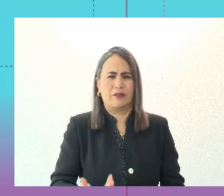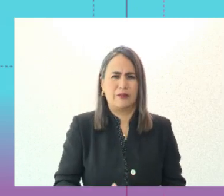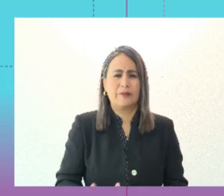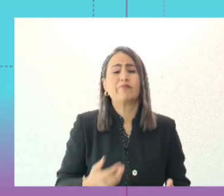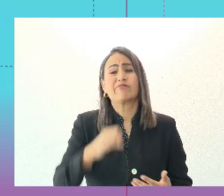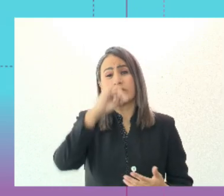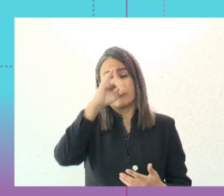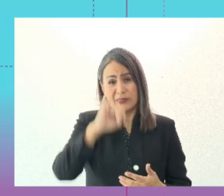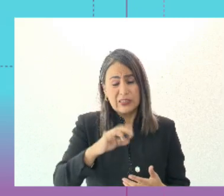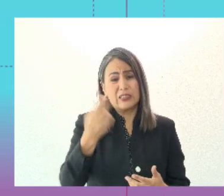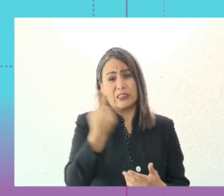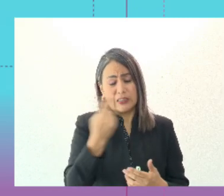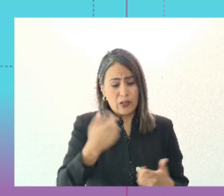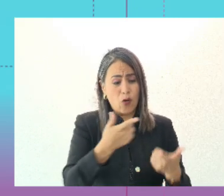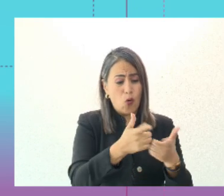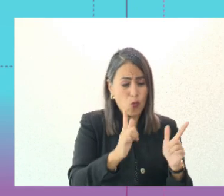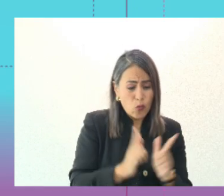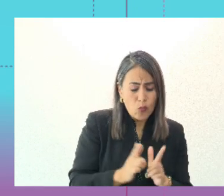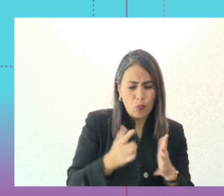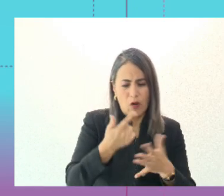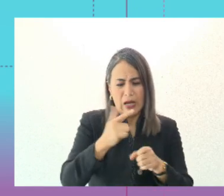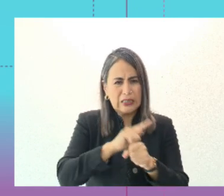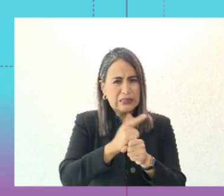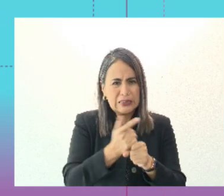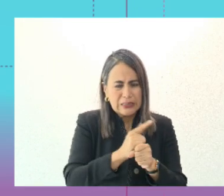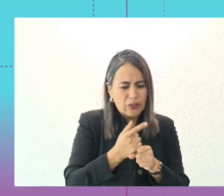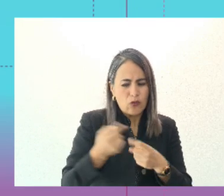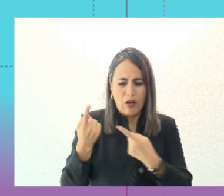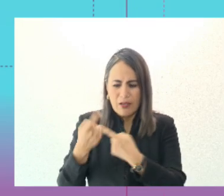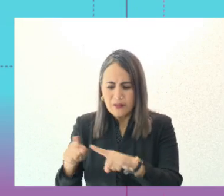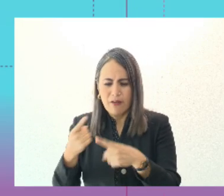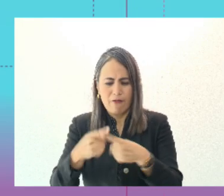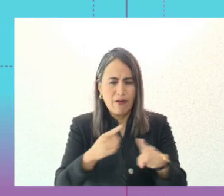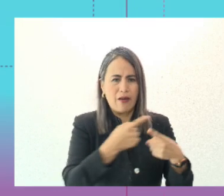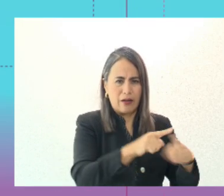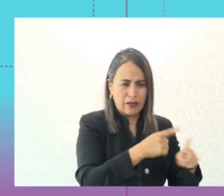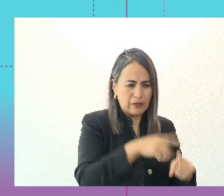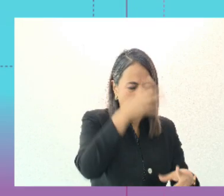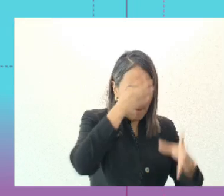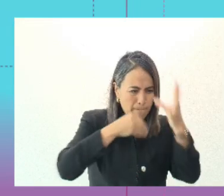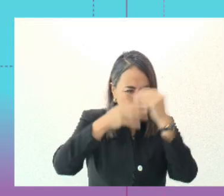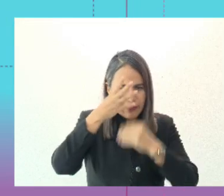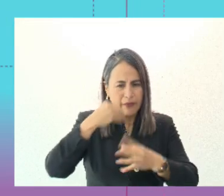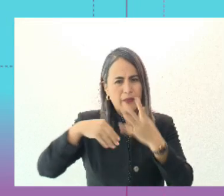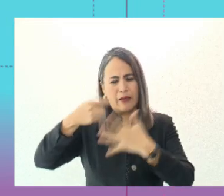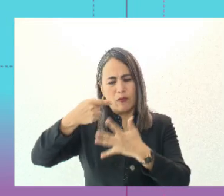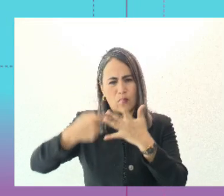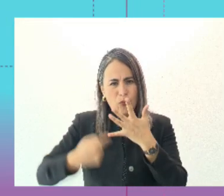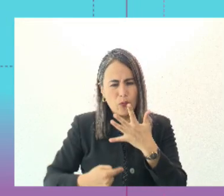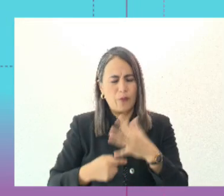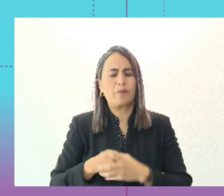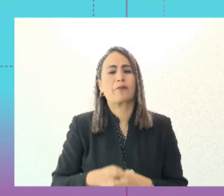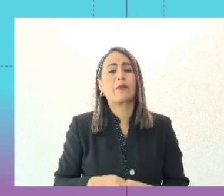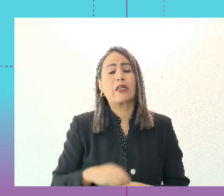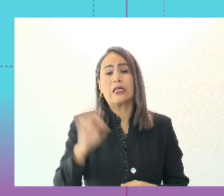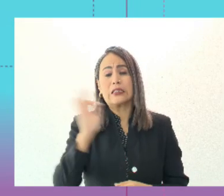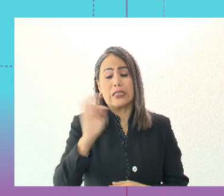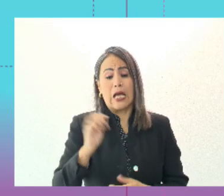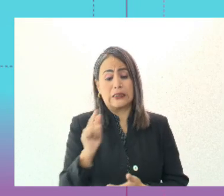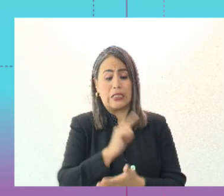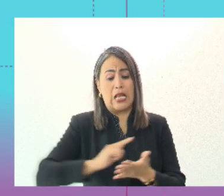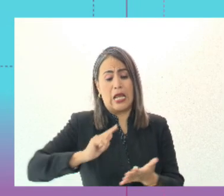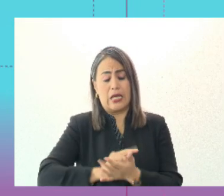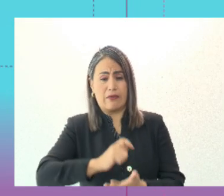es un grupo interdisciplinario que nos permite cumplir con una serie de obligaciones, que no es una, ¿eh?, son muchísimas archivísticas, y que si no hay quien interprete bien la ley, bueno, pues